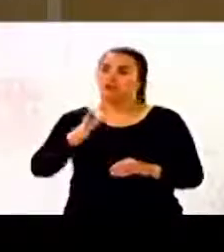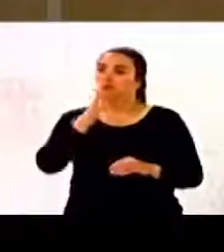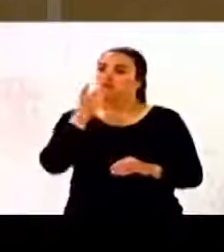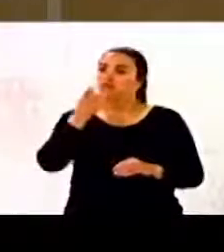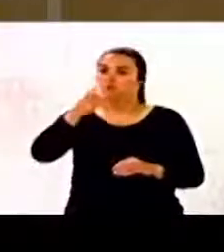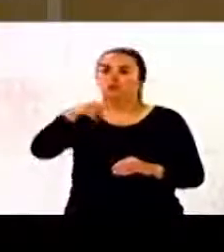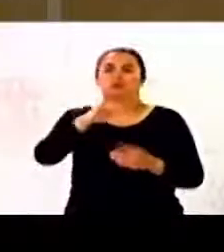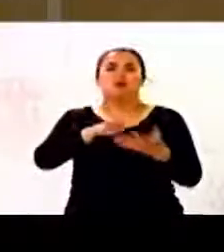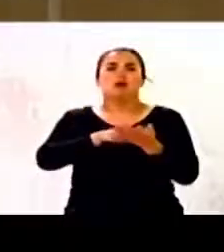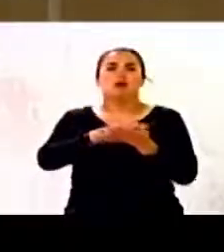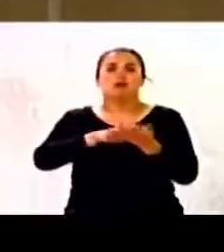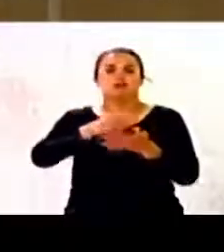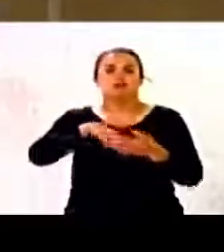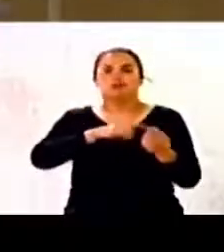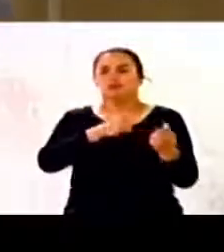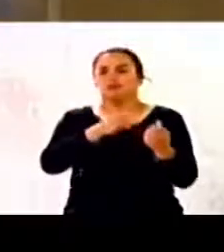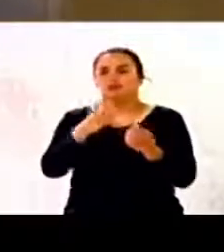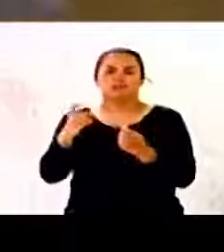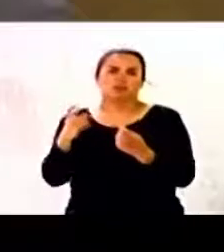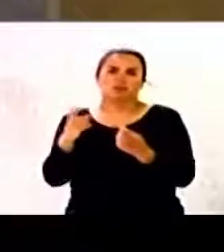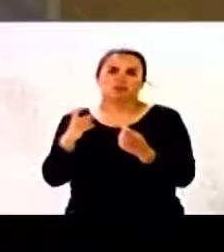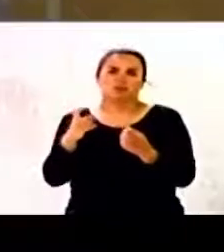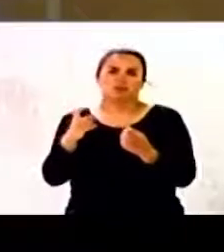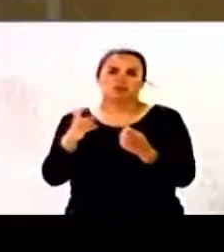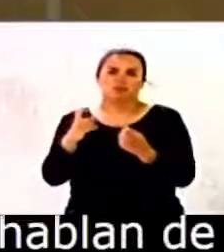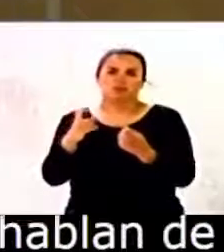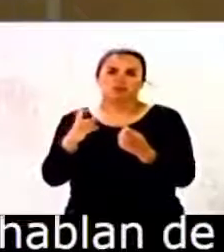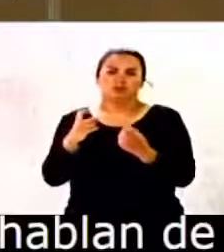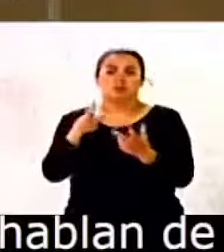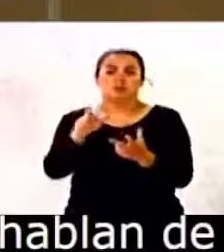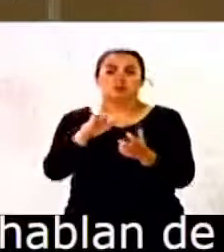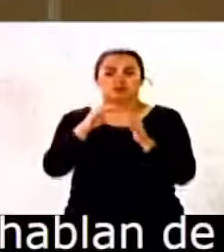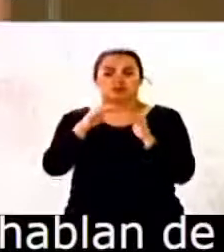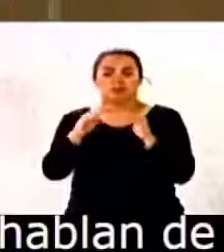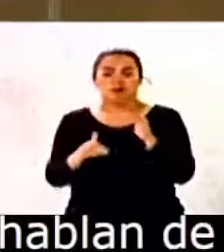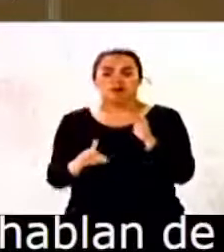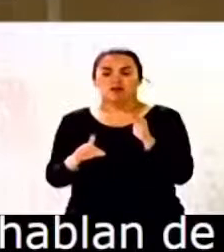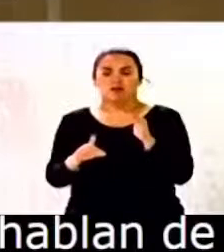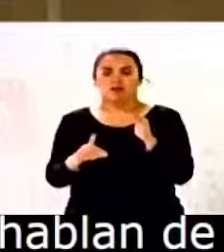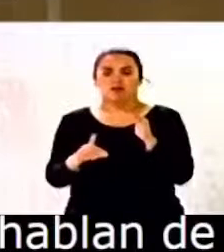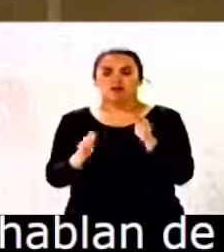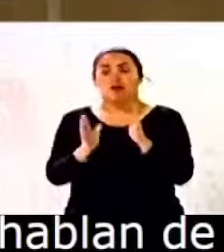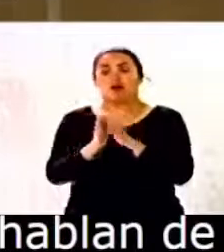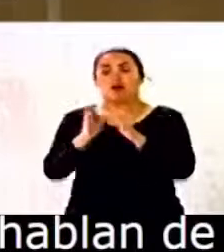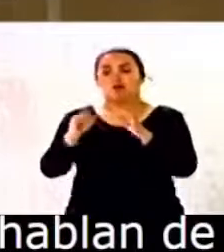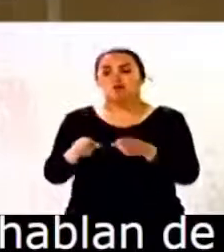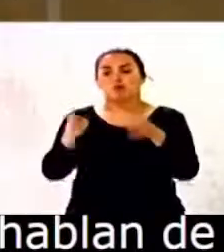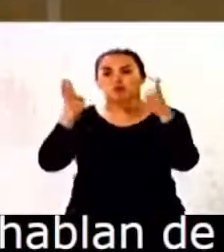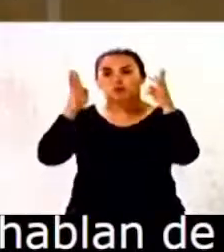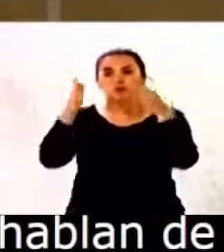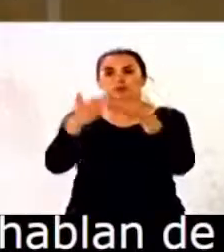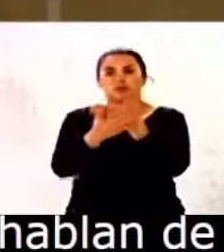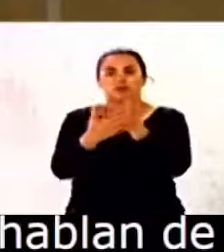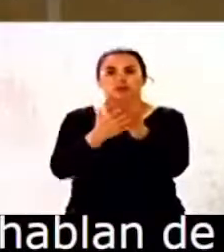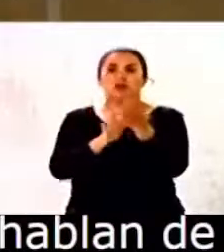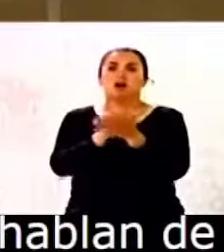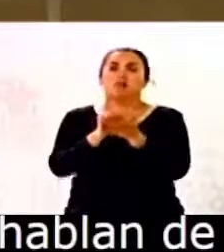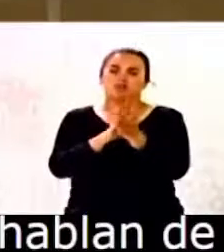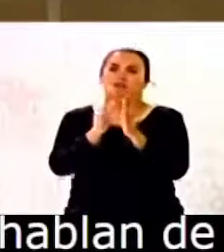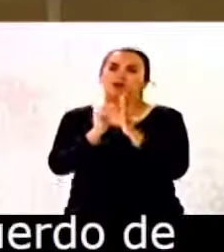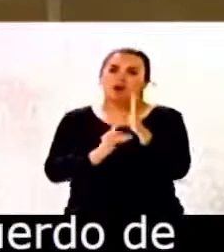hablan de que es necesario la bajada de los impuestos, es que el acuerdo del Consejo de Ministros habla de bajadas de